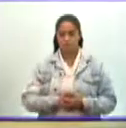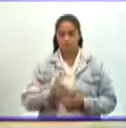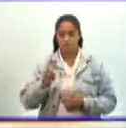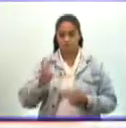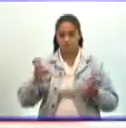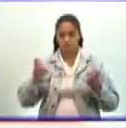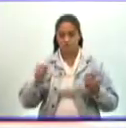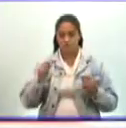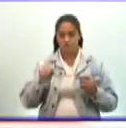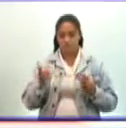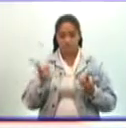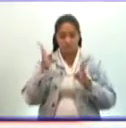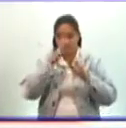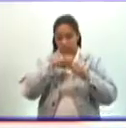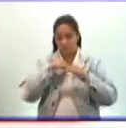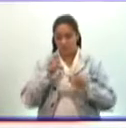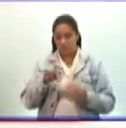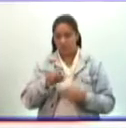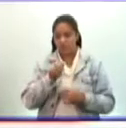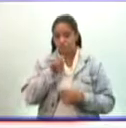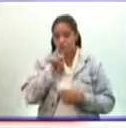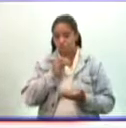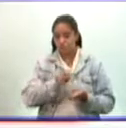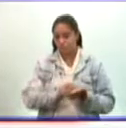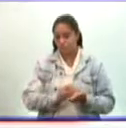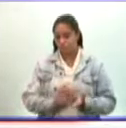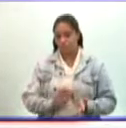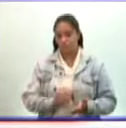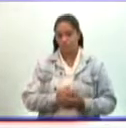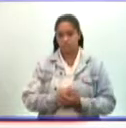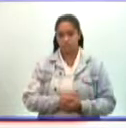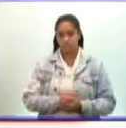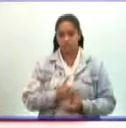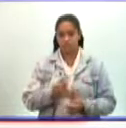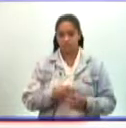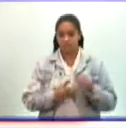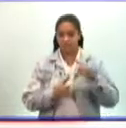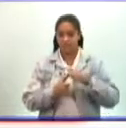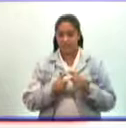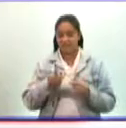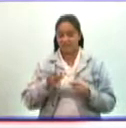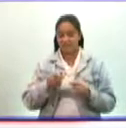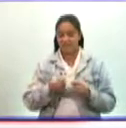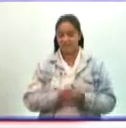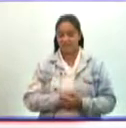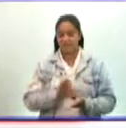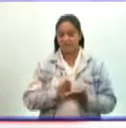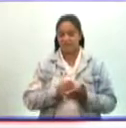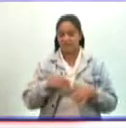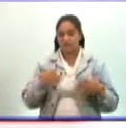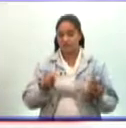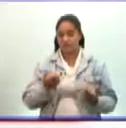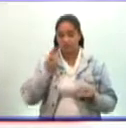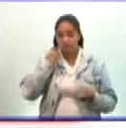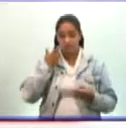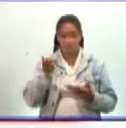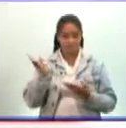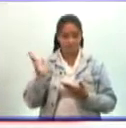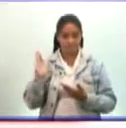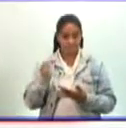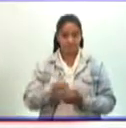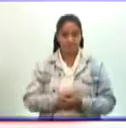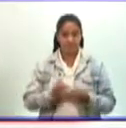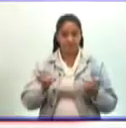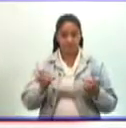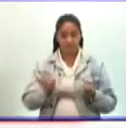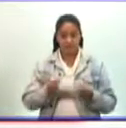desconocido. A esto vamos a dedicar el encuentro de hoy, a calcular la longitud de segmentos